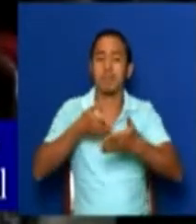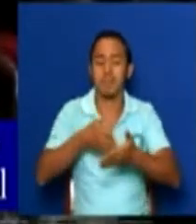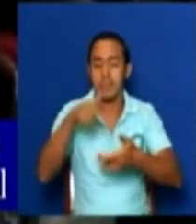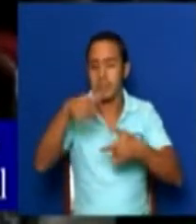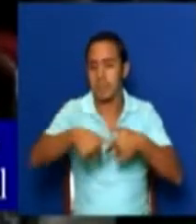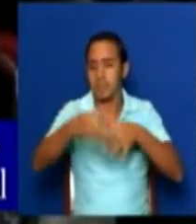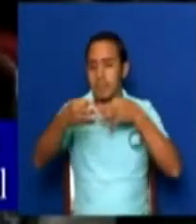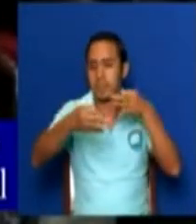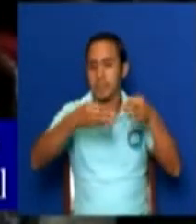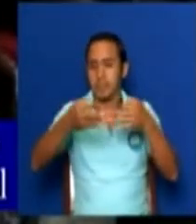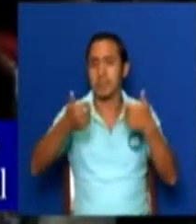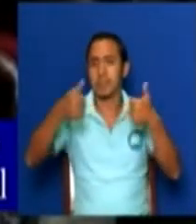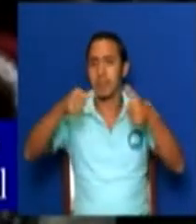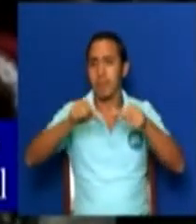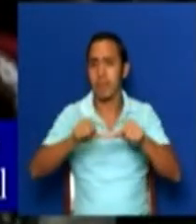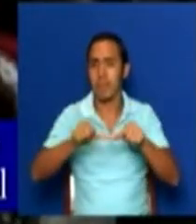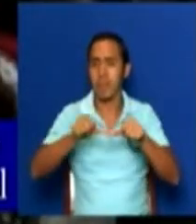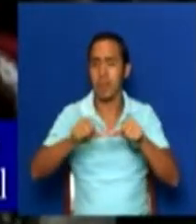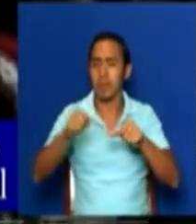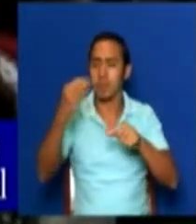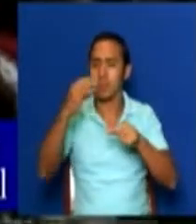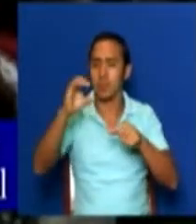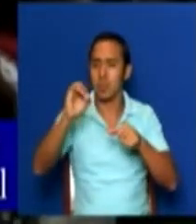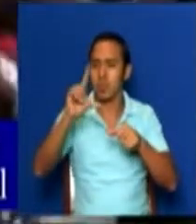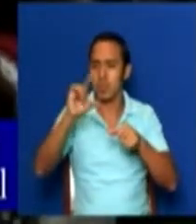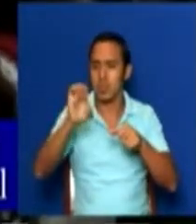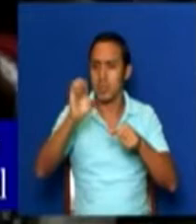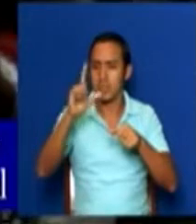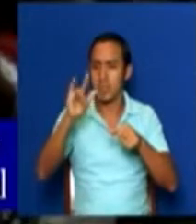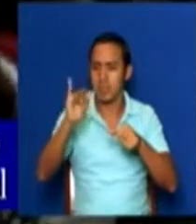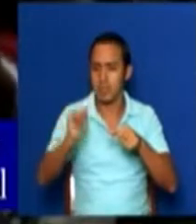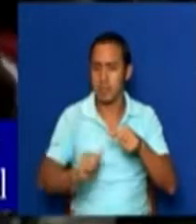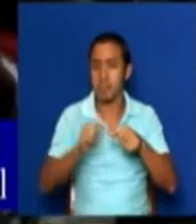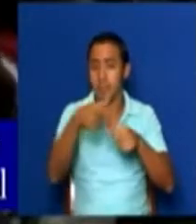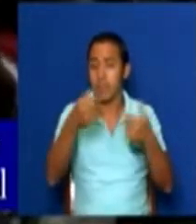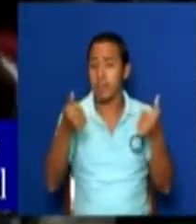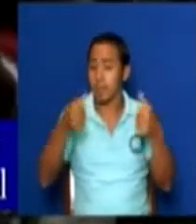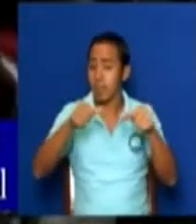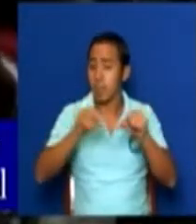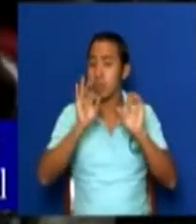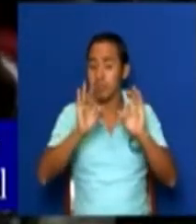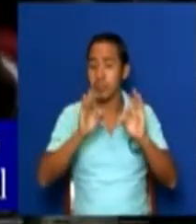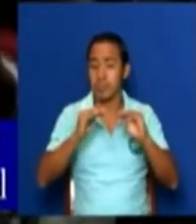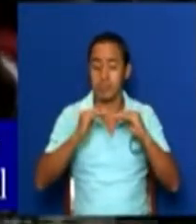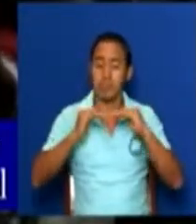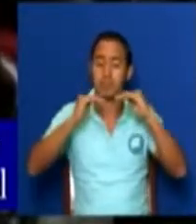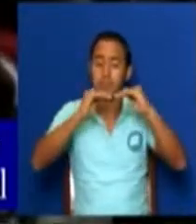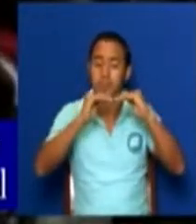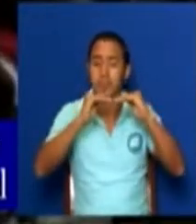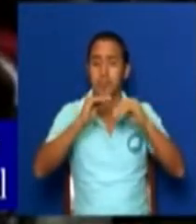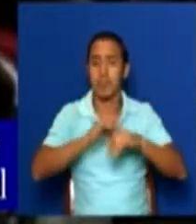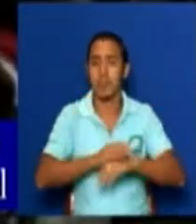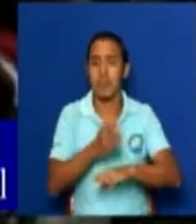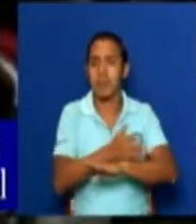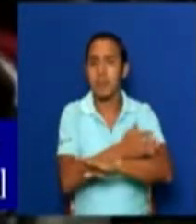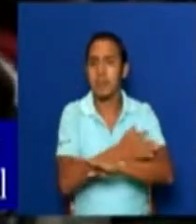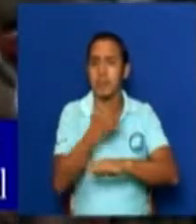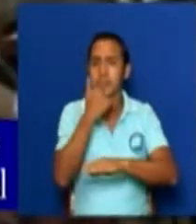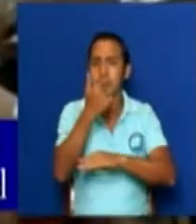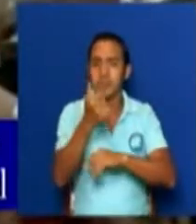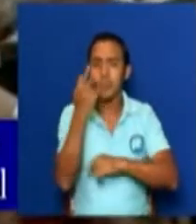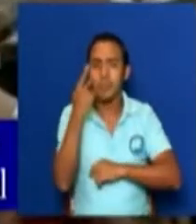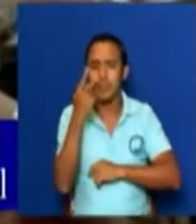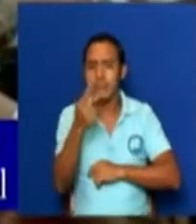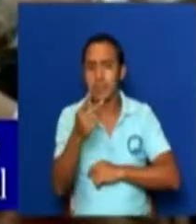detener. La convención colectiva es un instrumento muy importante para lograr la equidad. Decíamos ahí y mirábamos